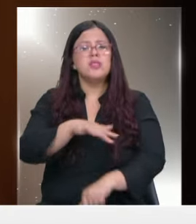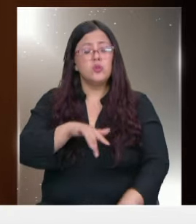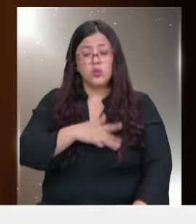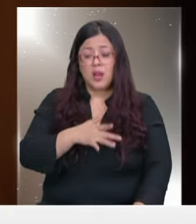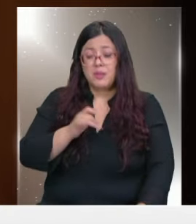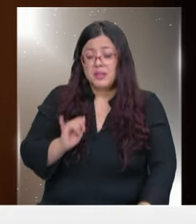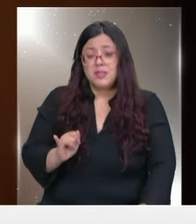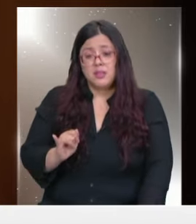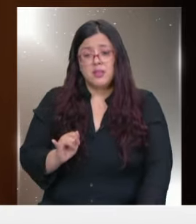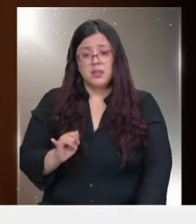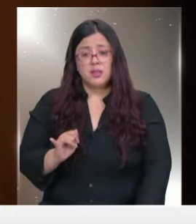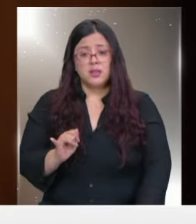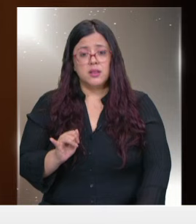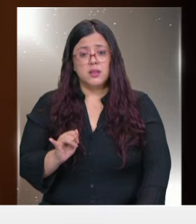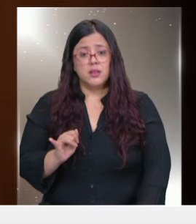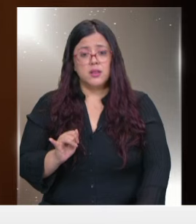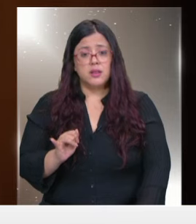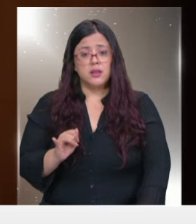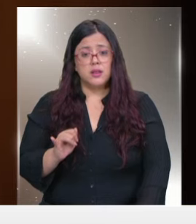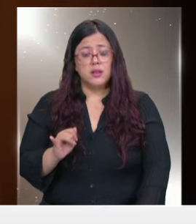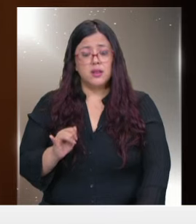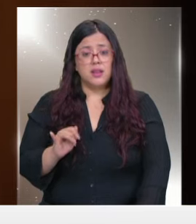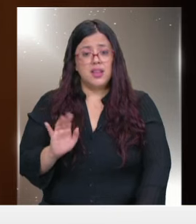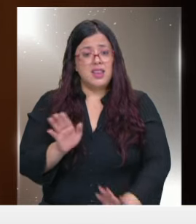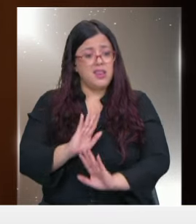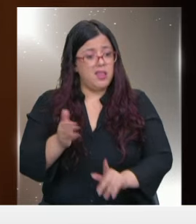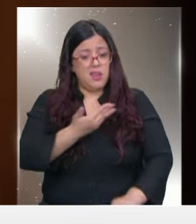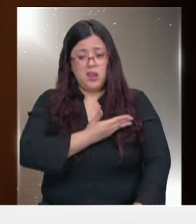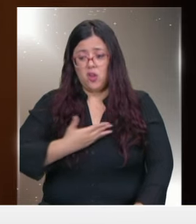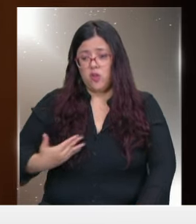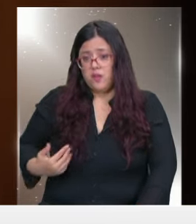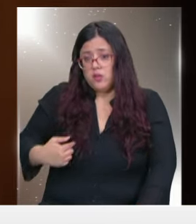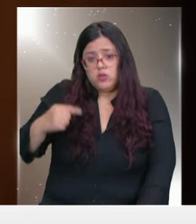lamentable. No creo que haya en el gobierno nadie dispuesto